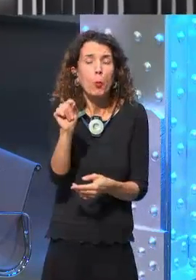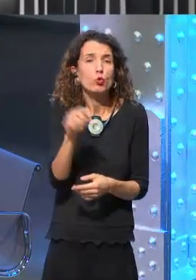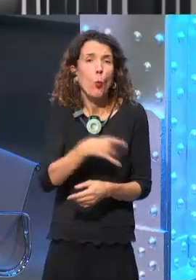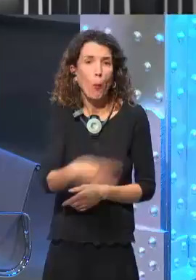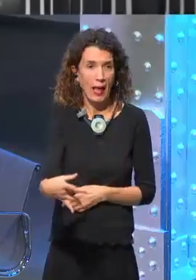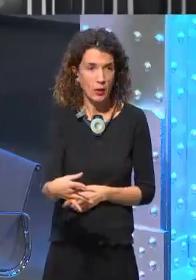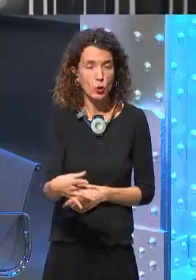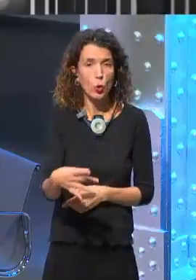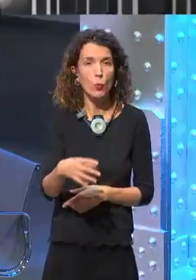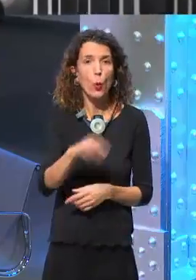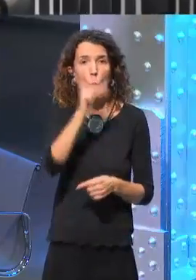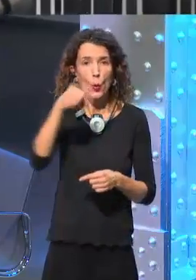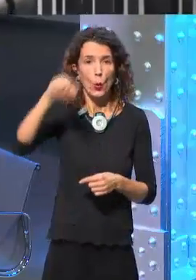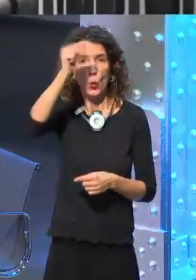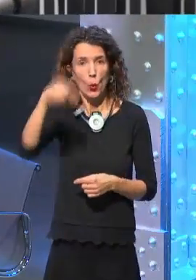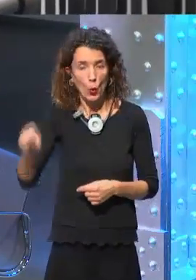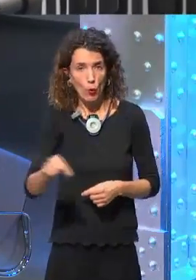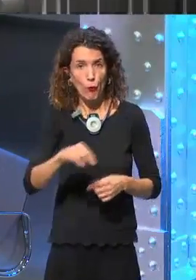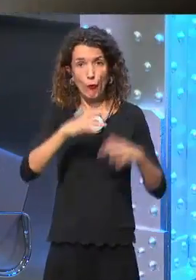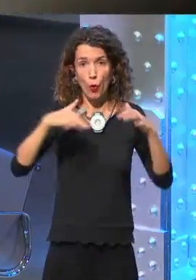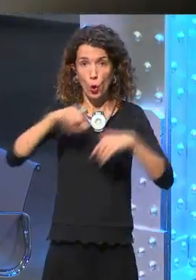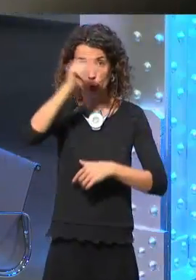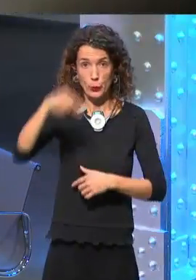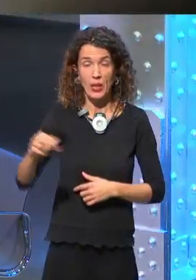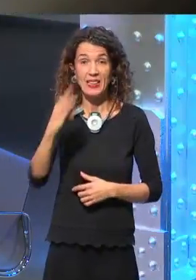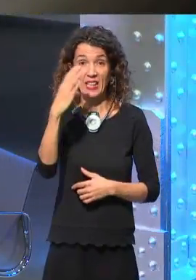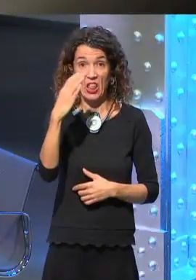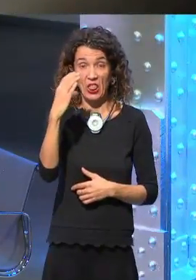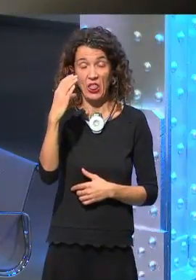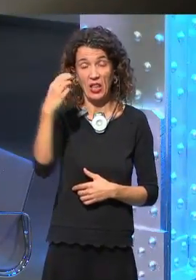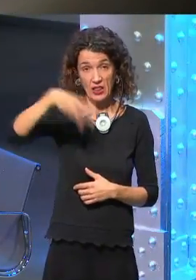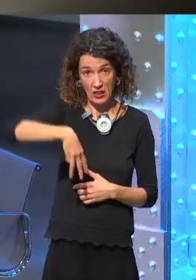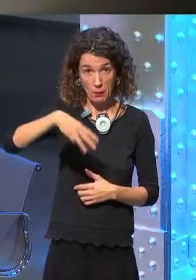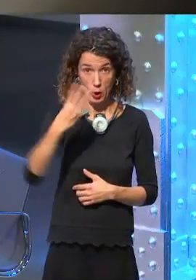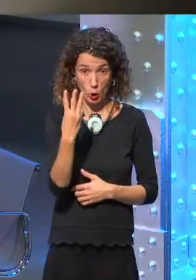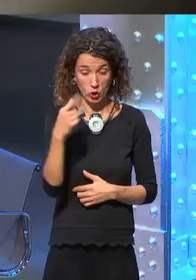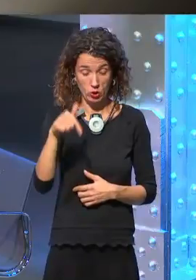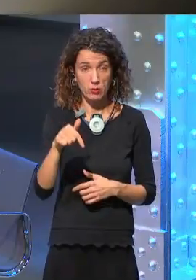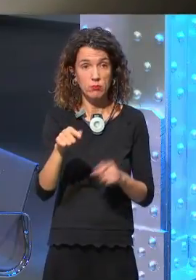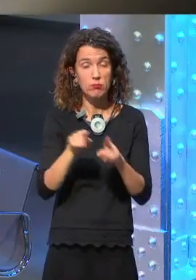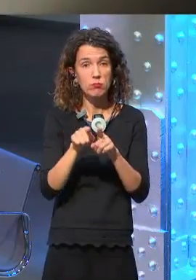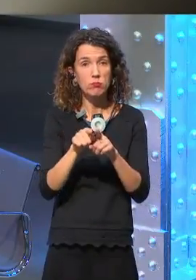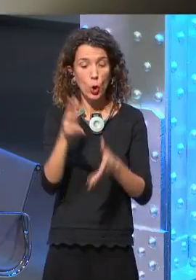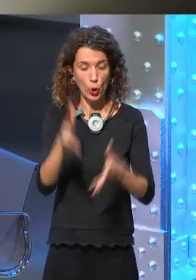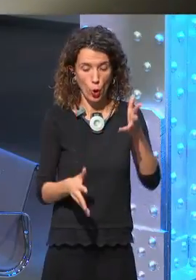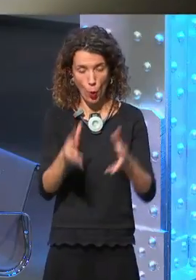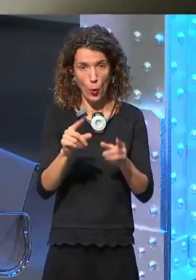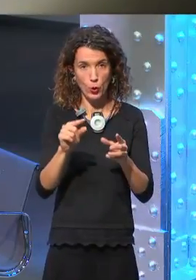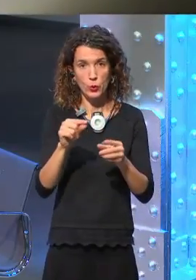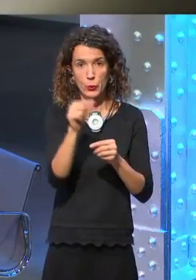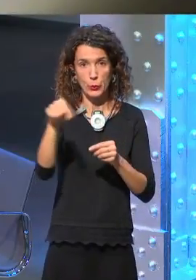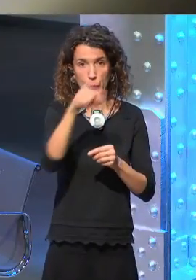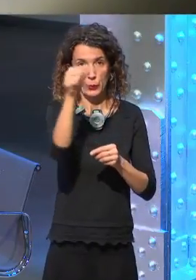aquí, que vuela, flota a 3 centímetros por delante de un robot en el